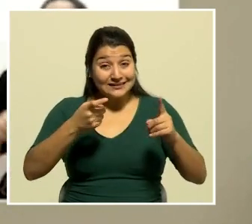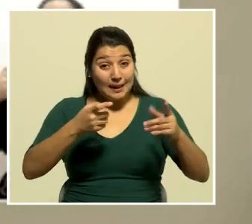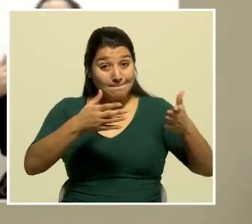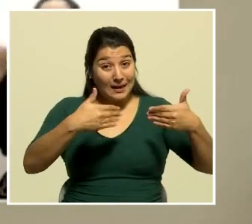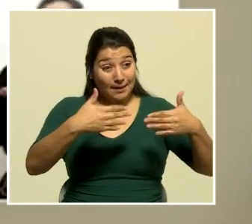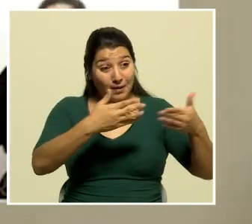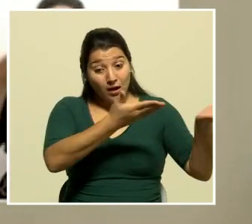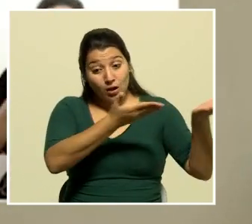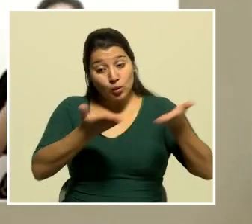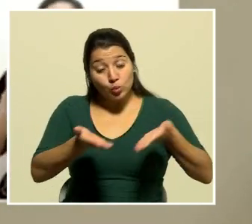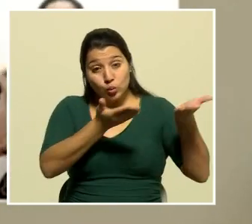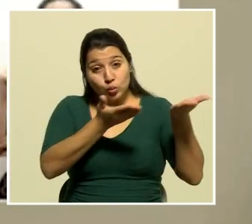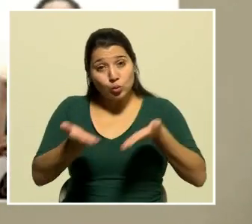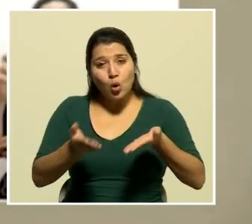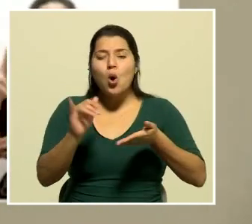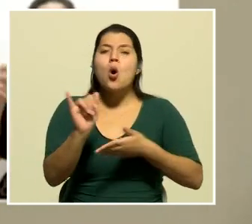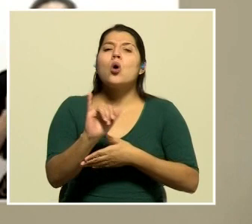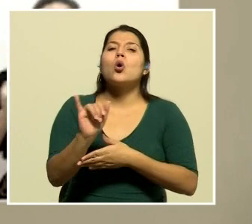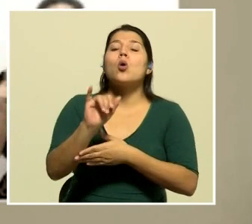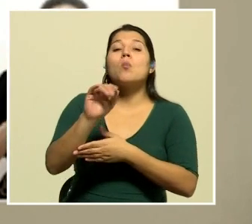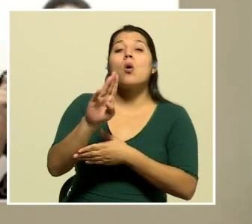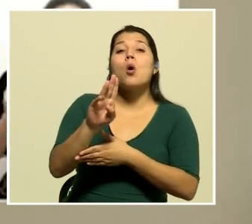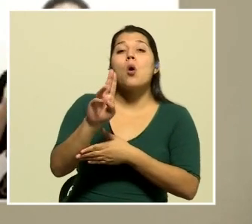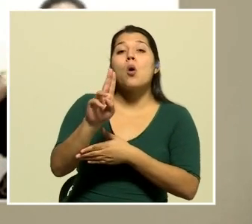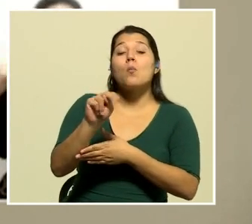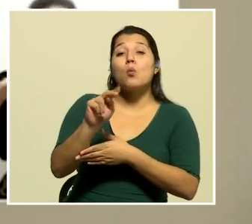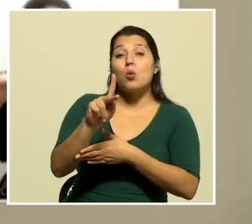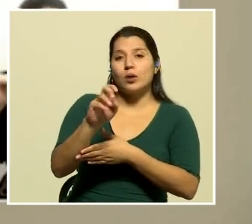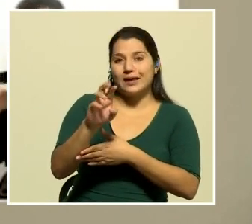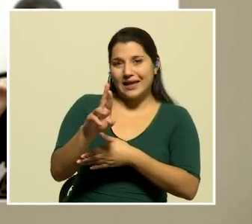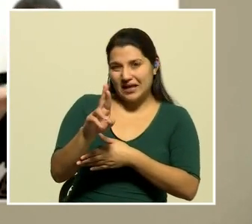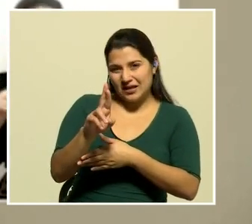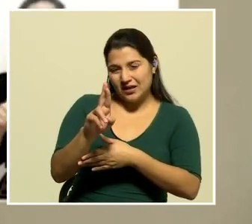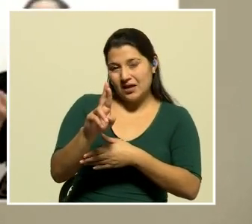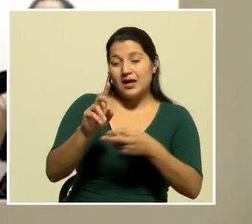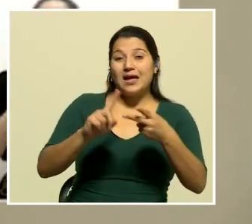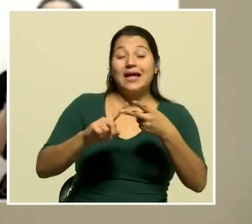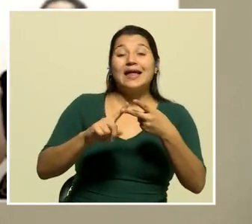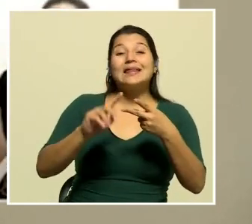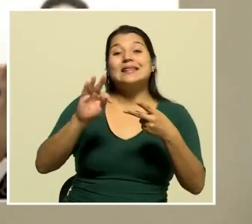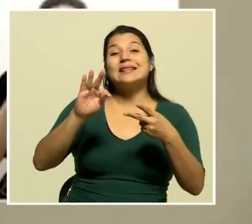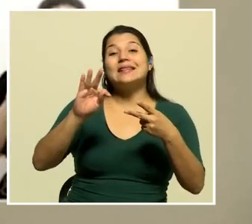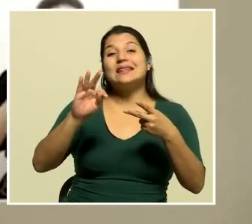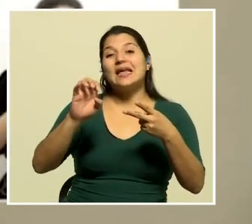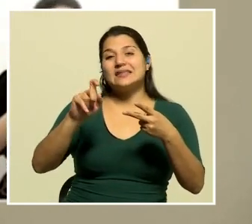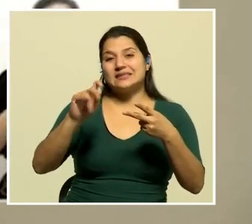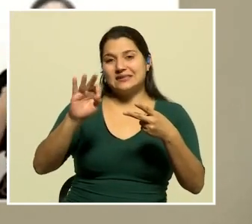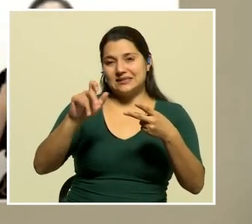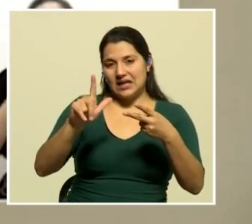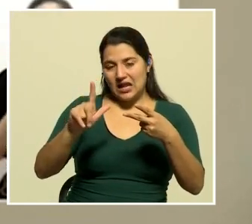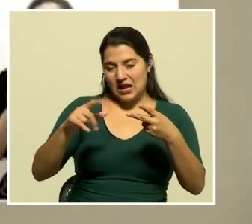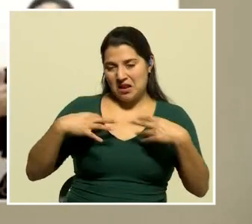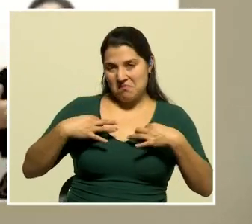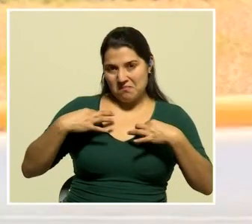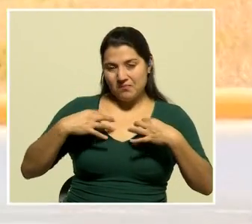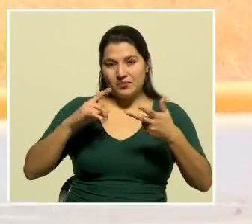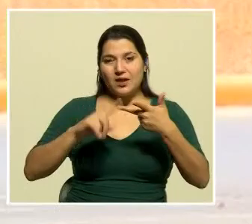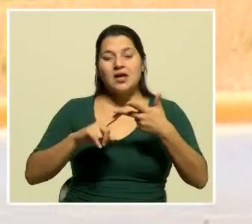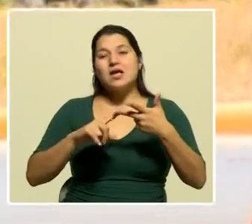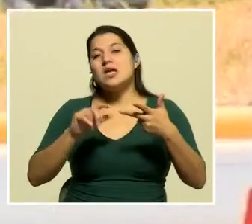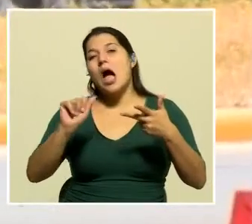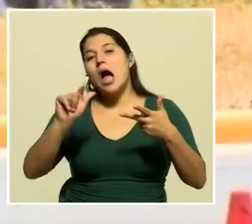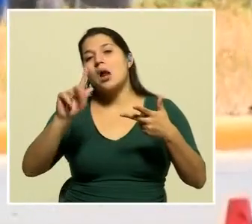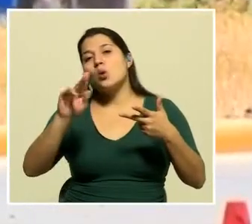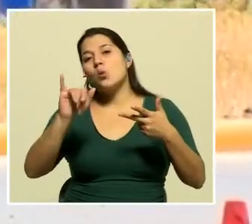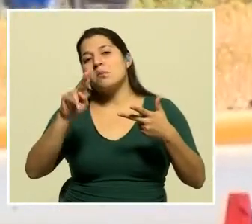búnker, textiles y confección, y también medicamentos o recipientes de aluminio.